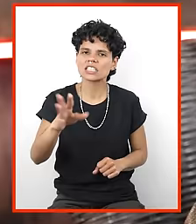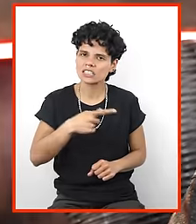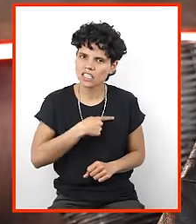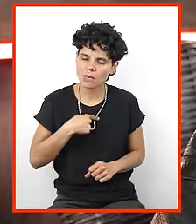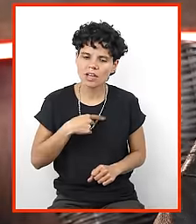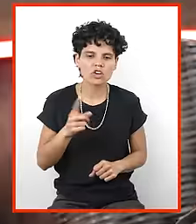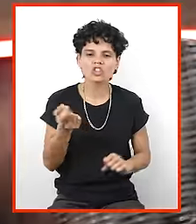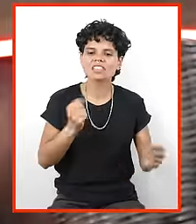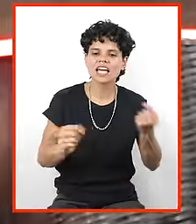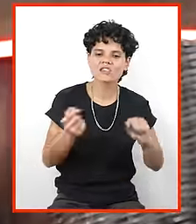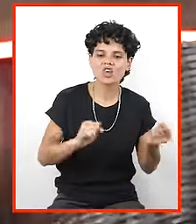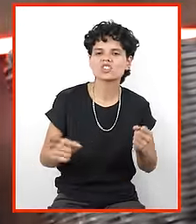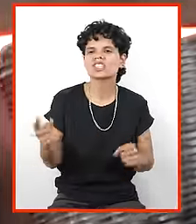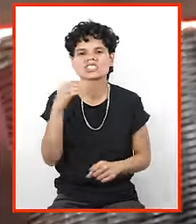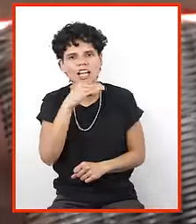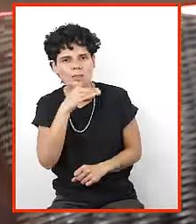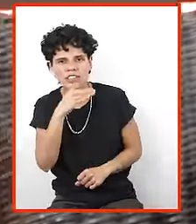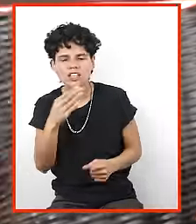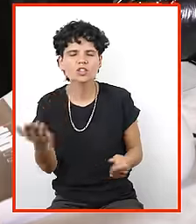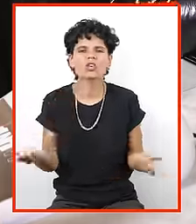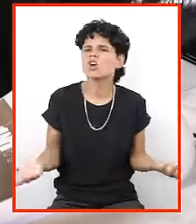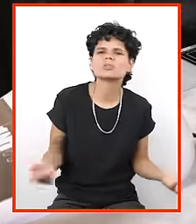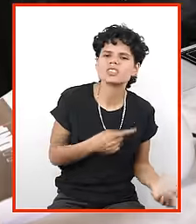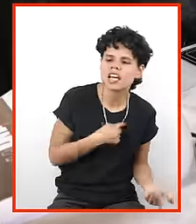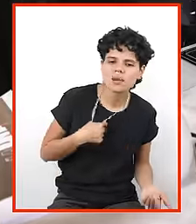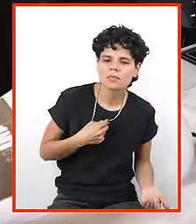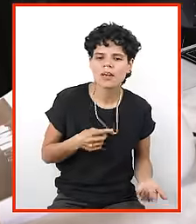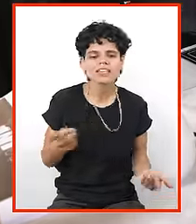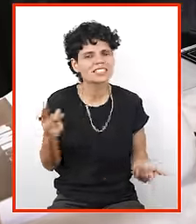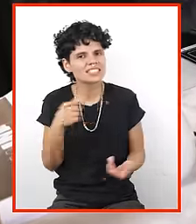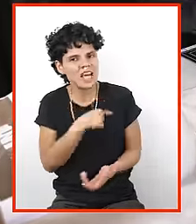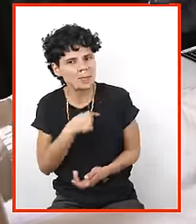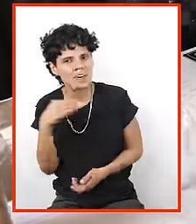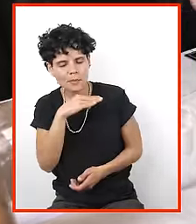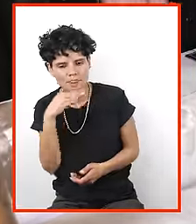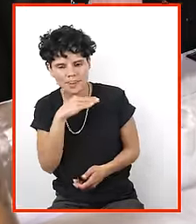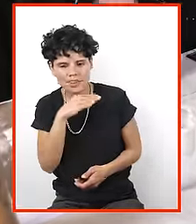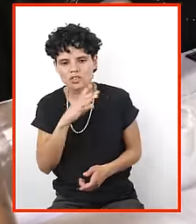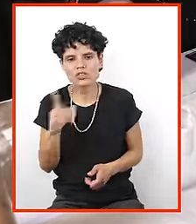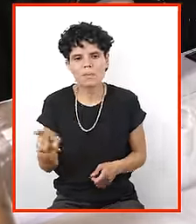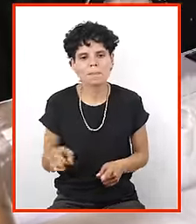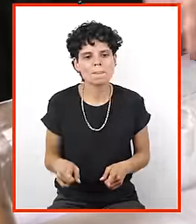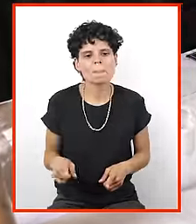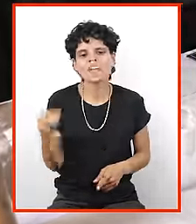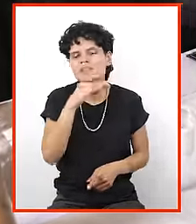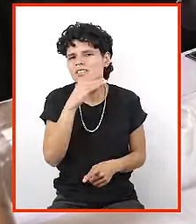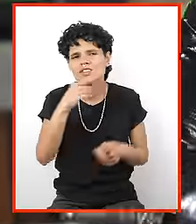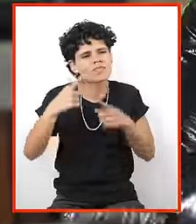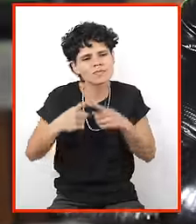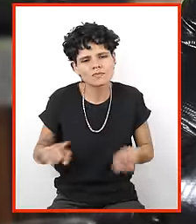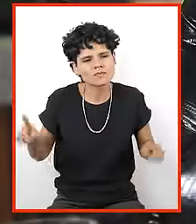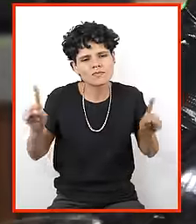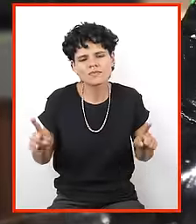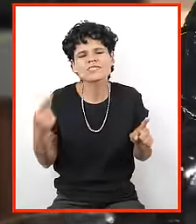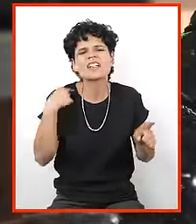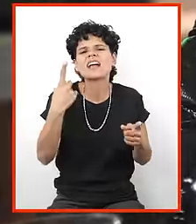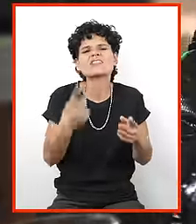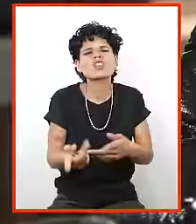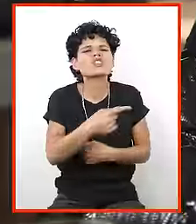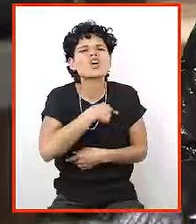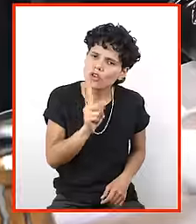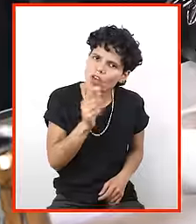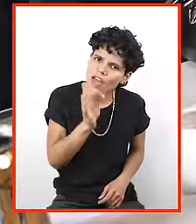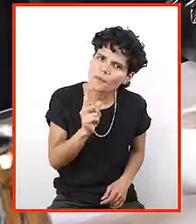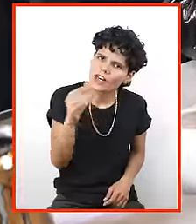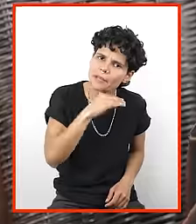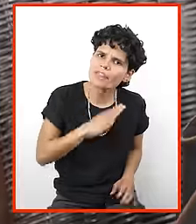llama el nervioso. No. El rapidito. El rapidito es otra cosa. Se llama el rapidito. No, el rapidito es otra cosa. Ya no cambié los sobrenombres las